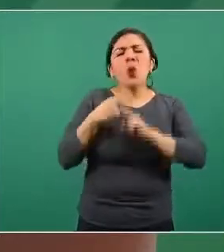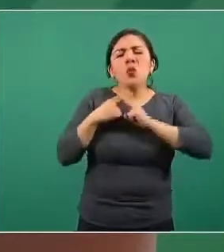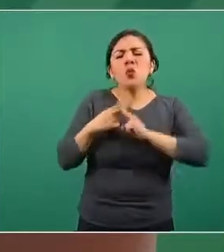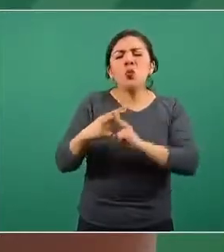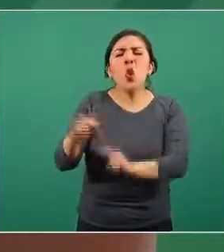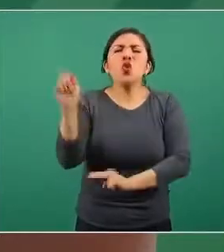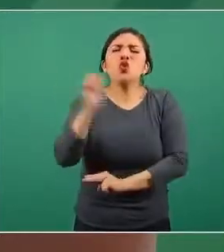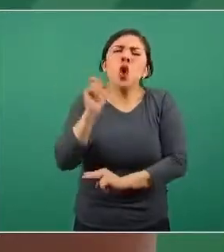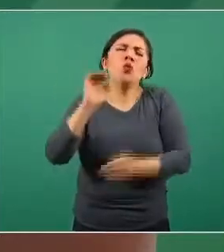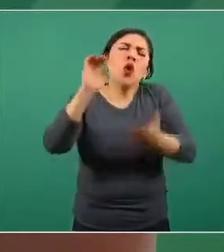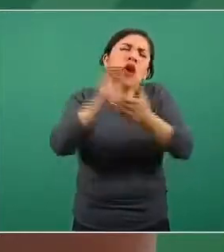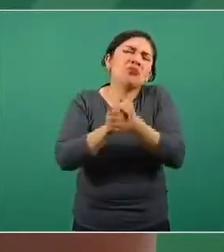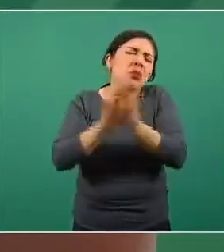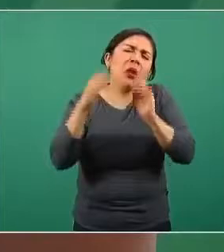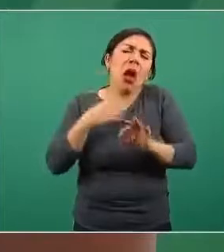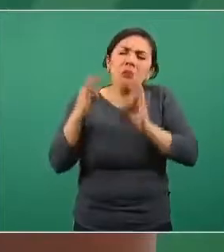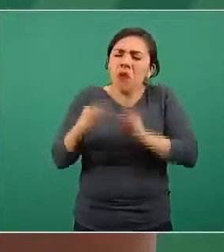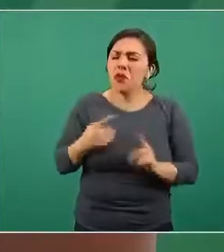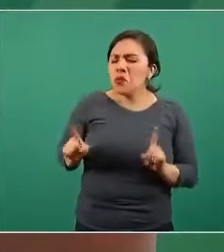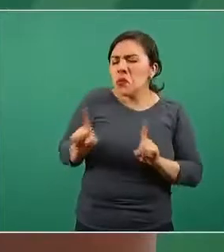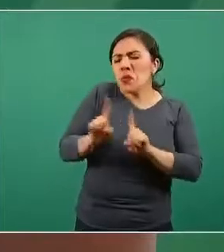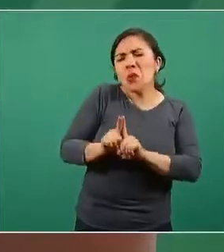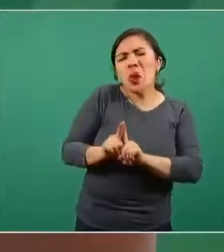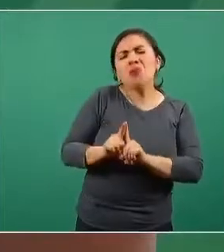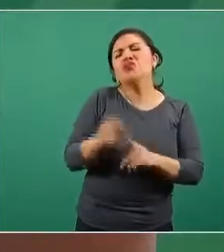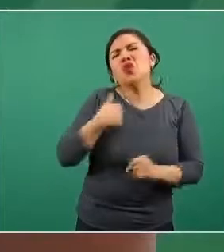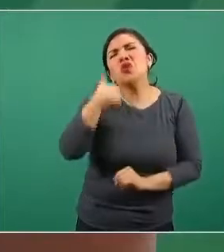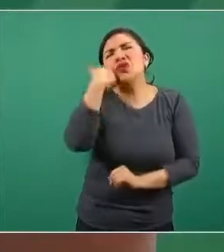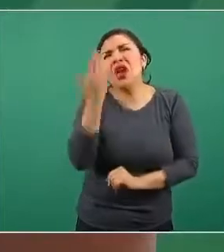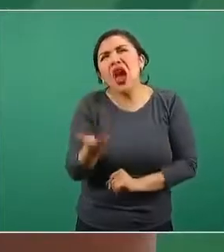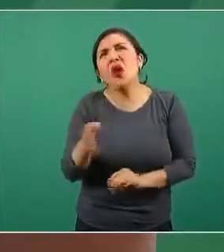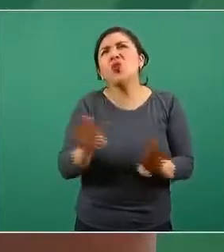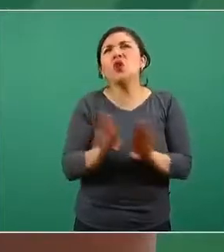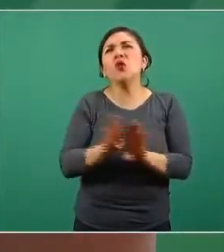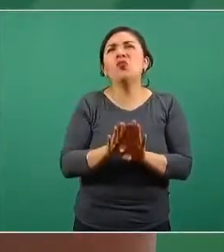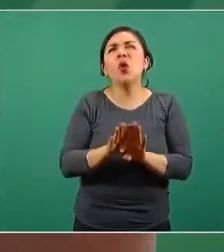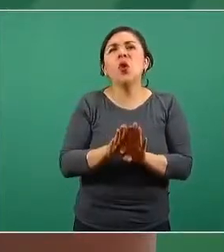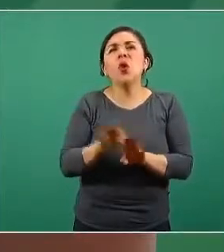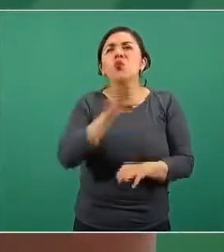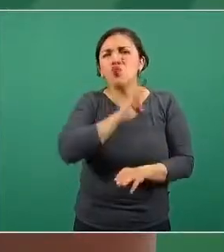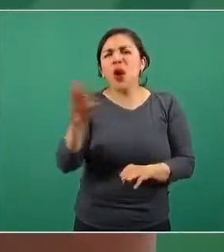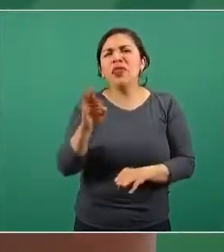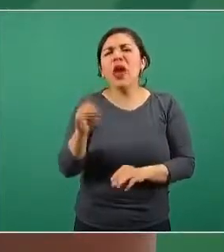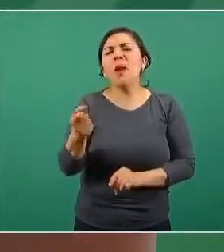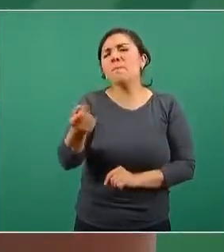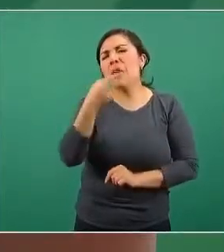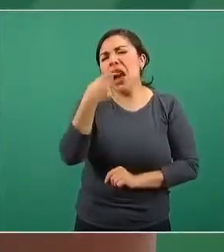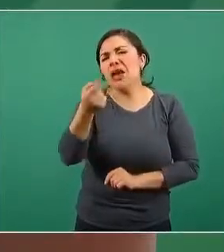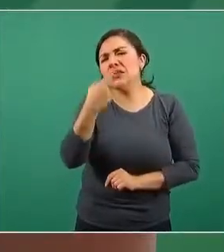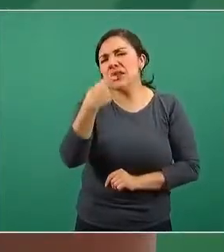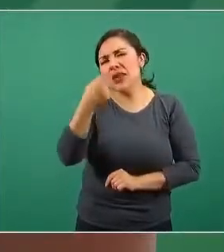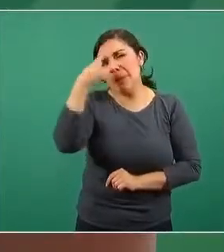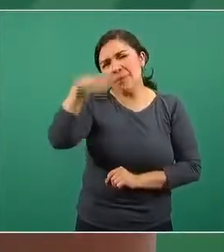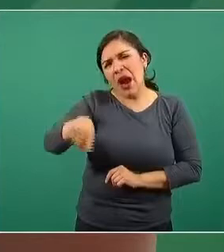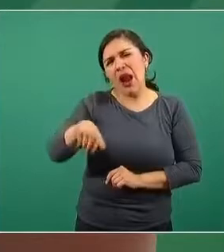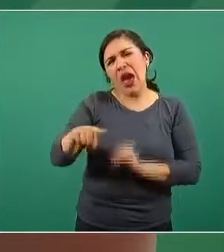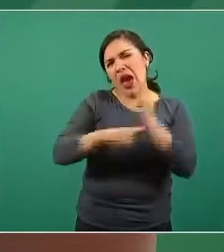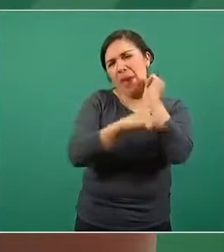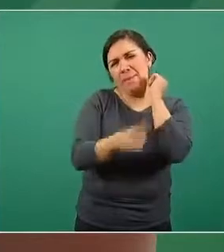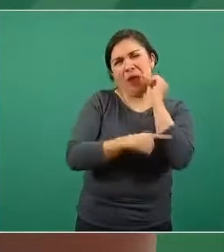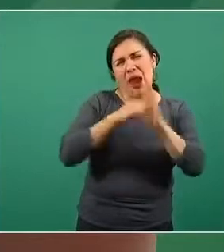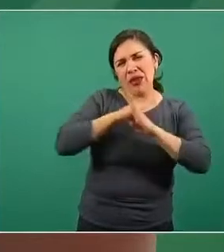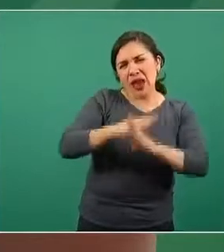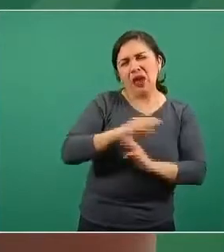deseo inclusive, pues a lo mejor tomo algún tipo de anticonceptivo oral o de otro tipo de